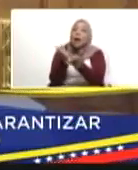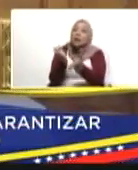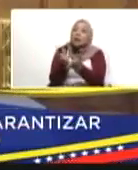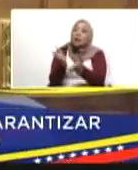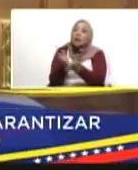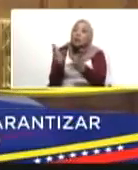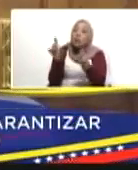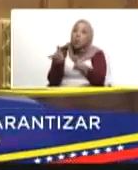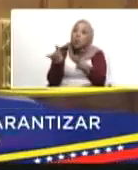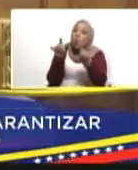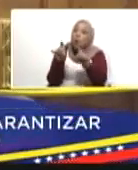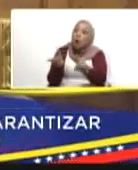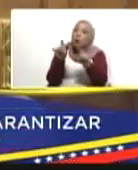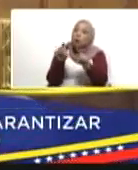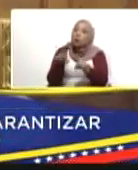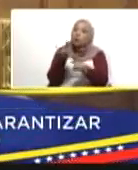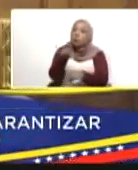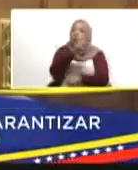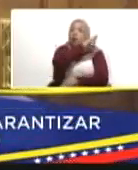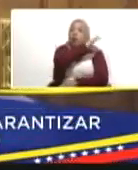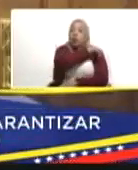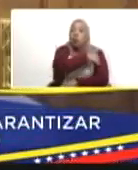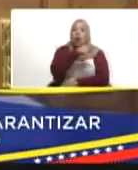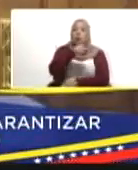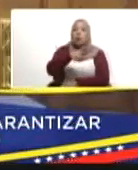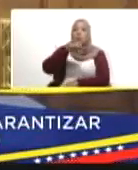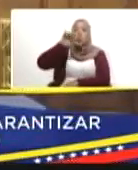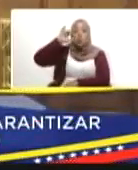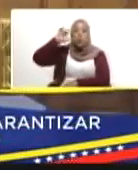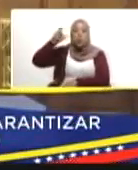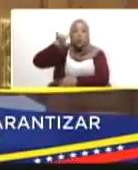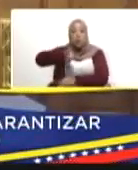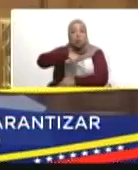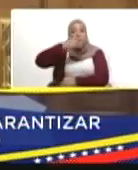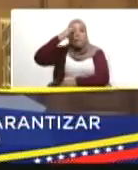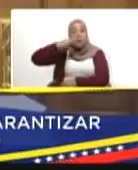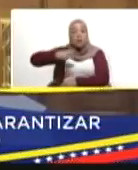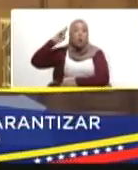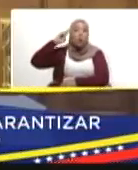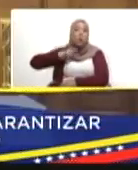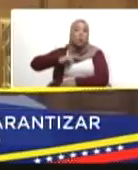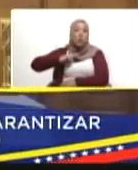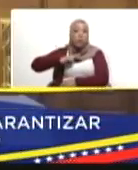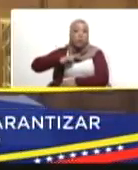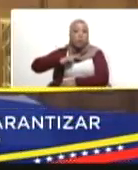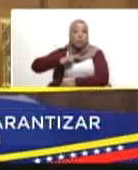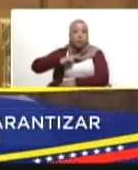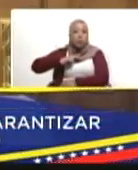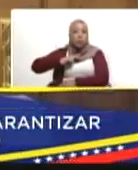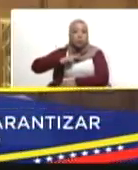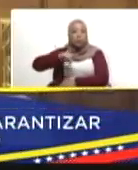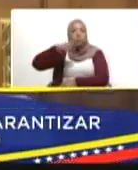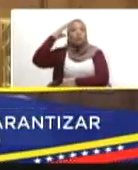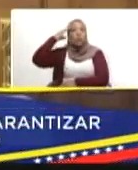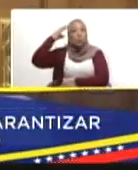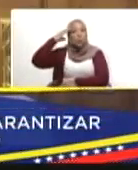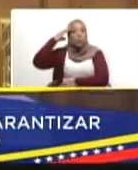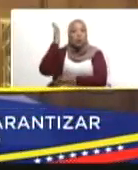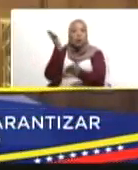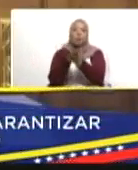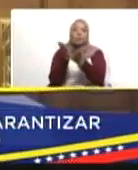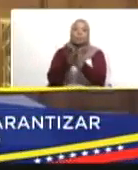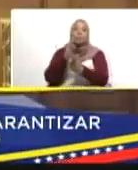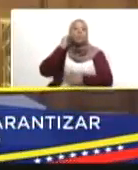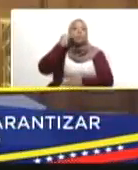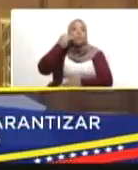general Osorio usted que es rector supremo de la universidad militar bolivariana Osorio ustedes deberían dar clases en redes